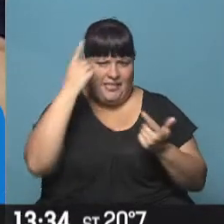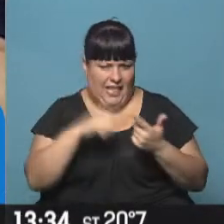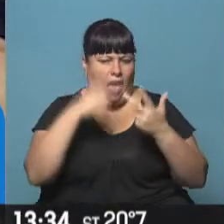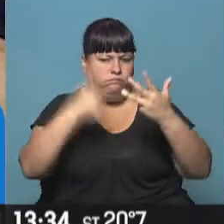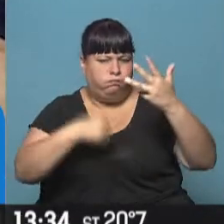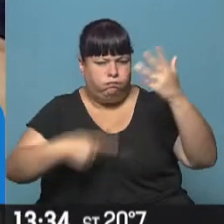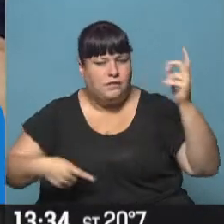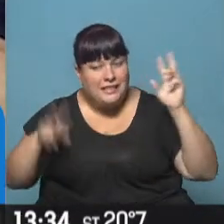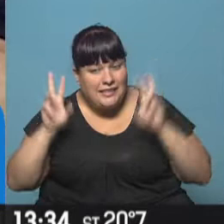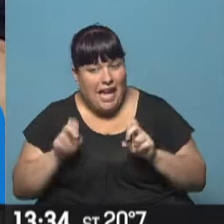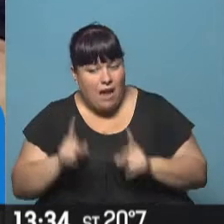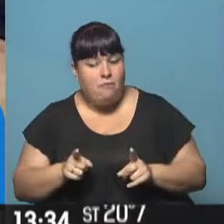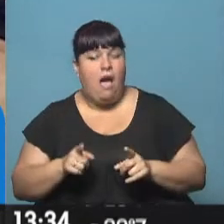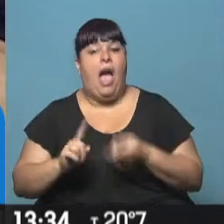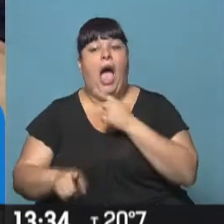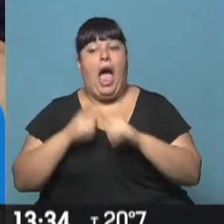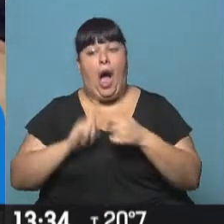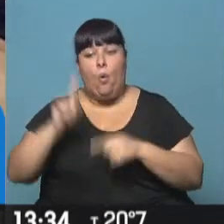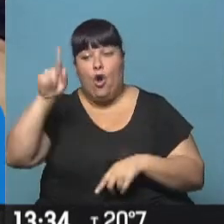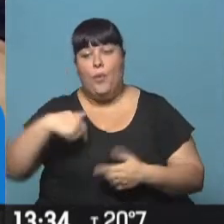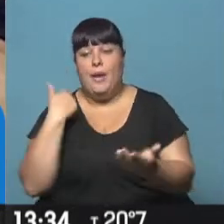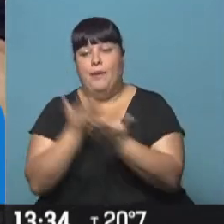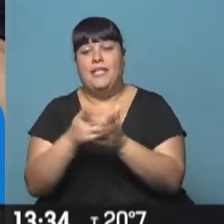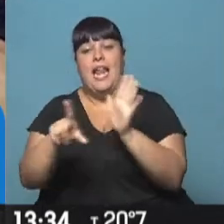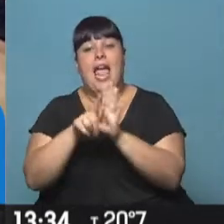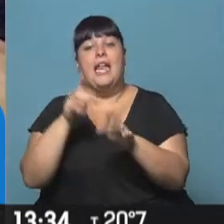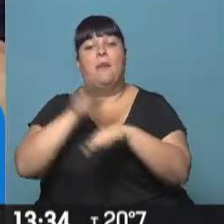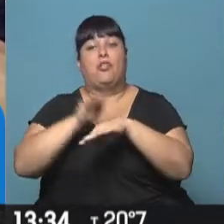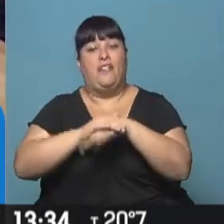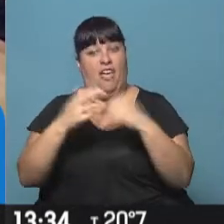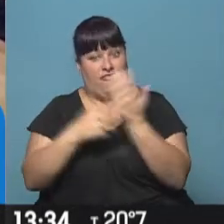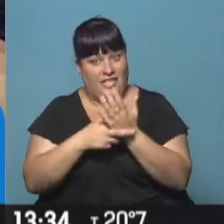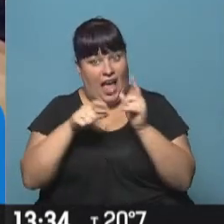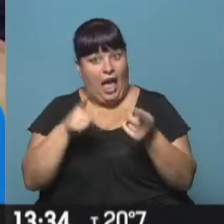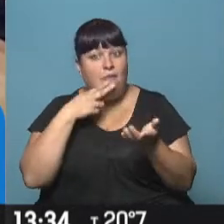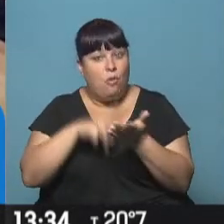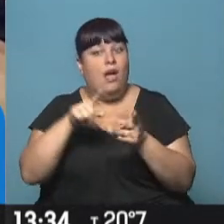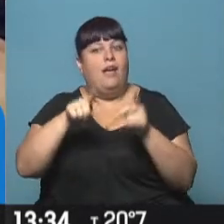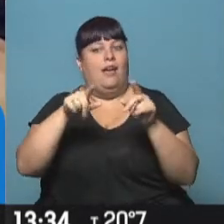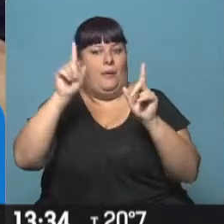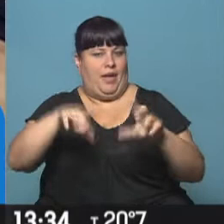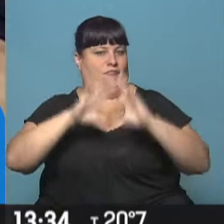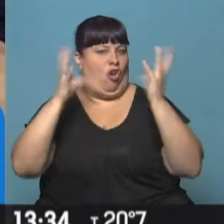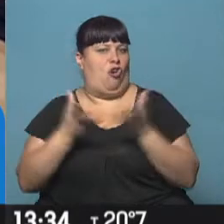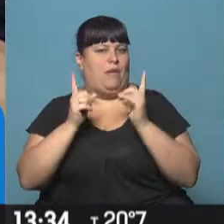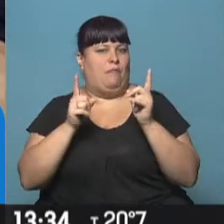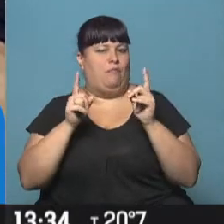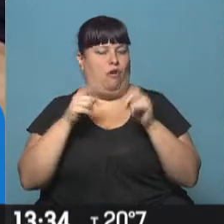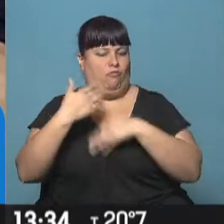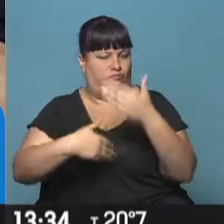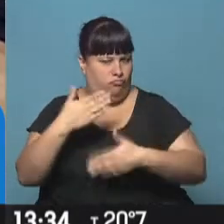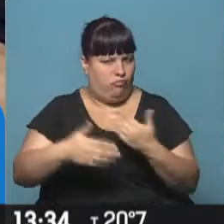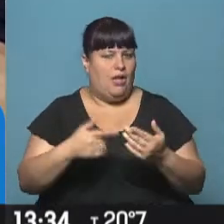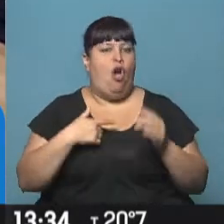muchos otros temas. El acuerdo que llevó a presentar la Ley de Responsabilidad Fiscal, que con esto también se consolida en un mismo proceso, y